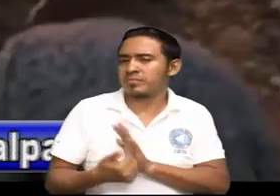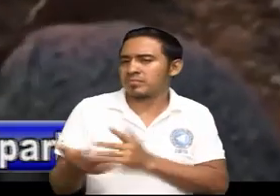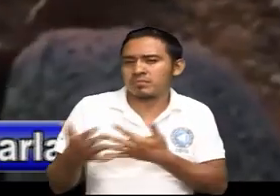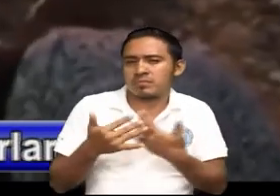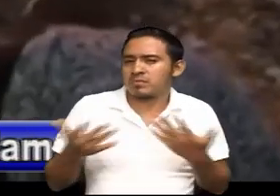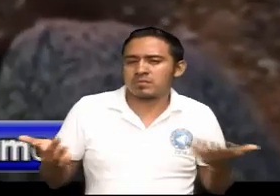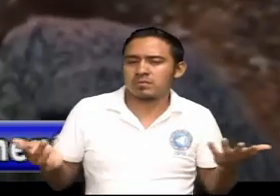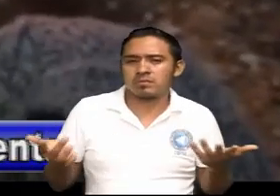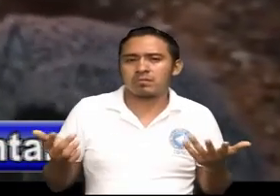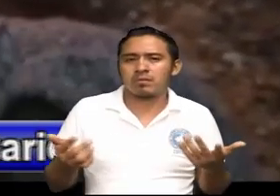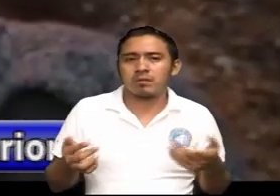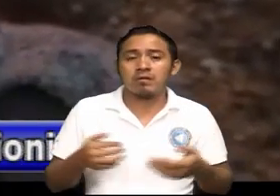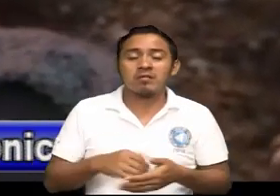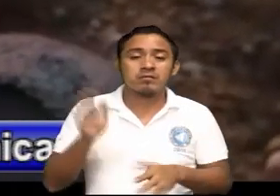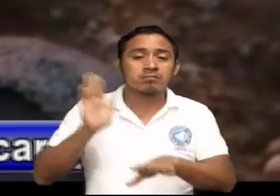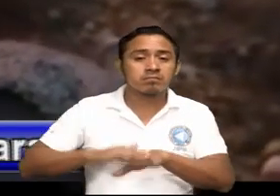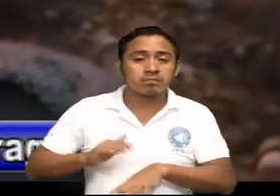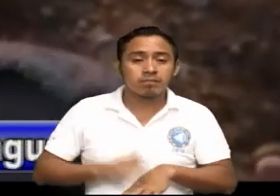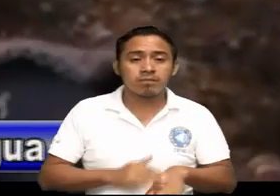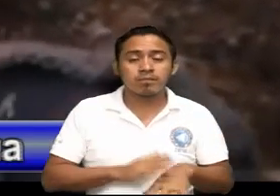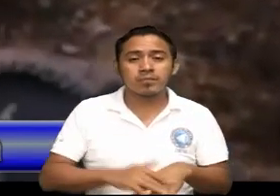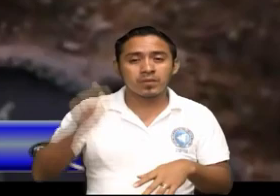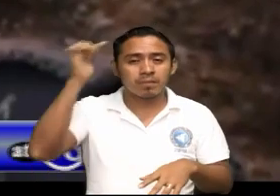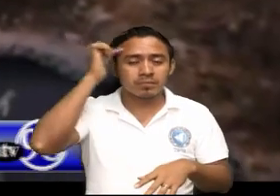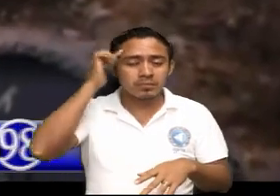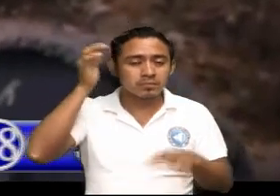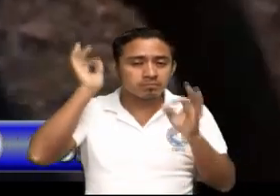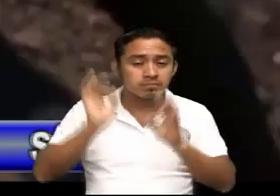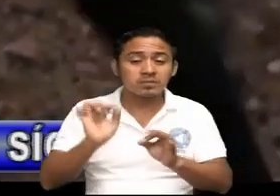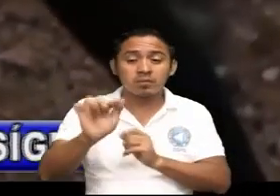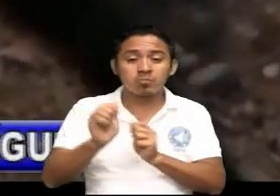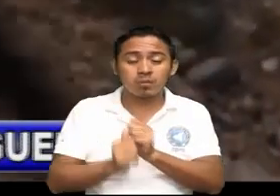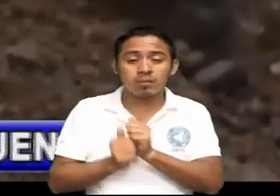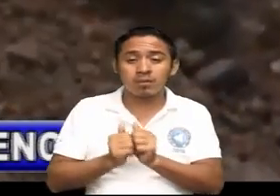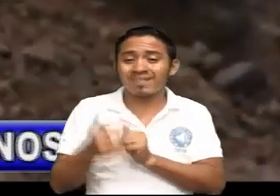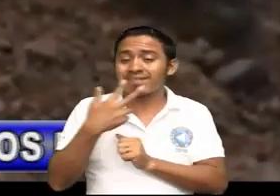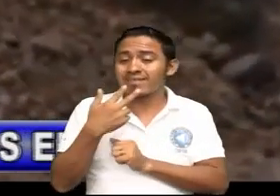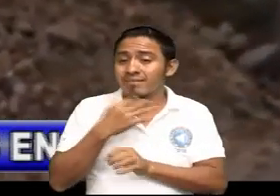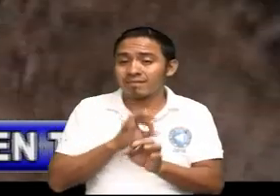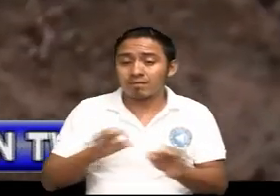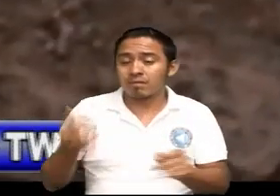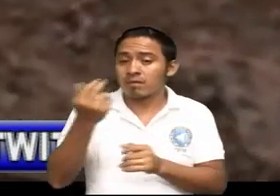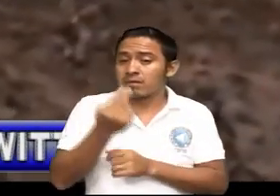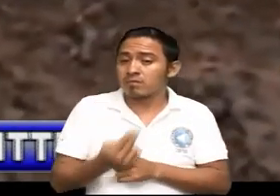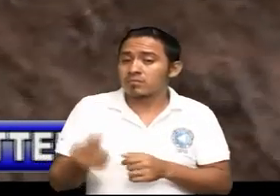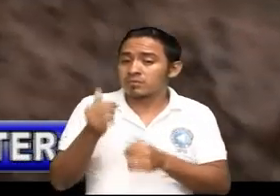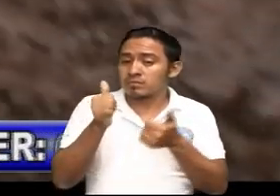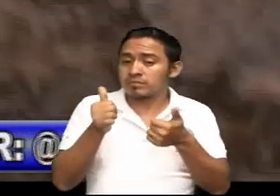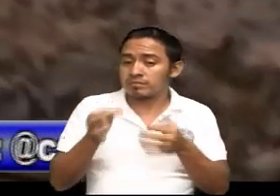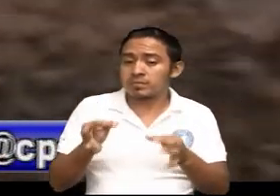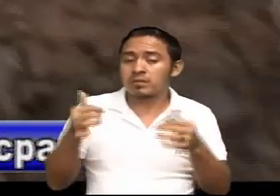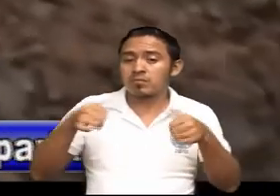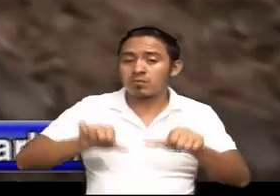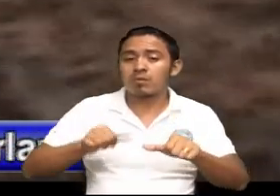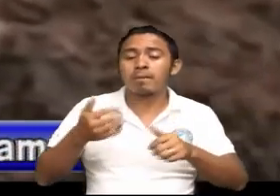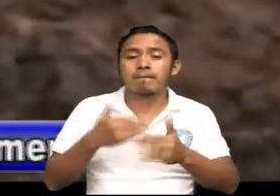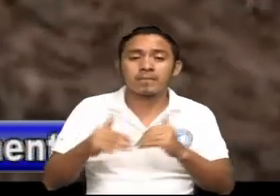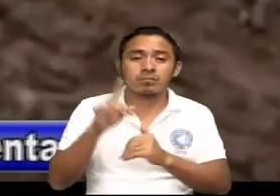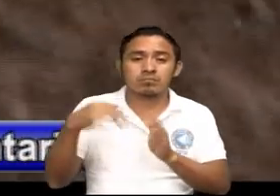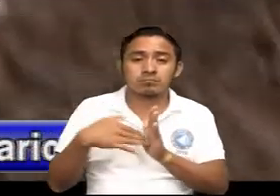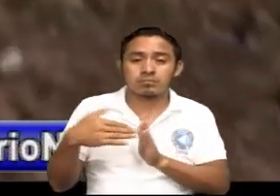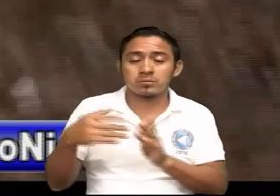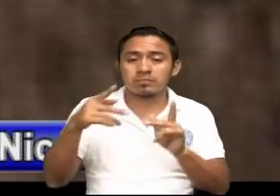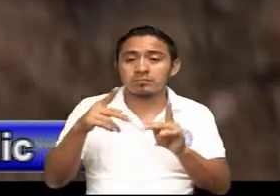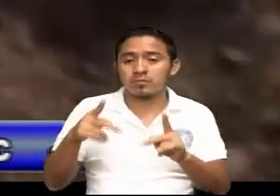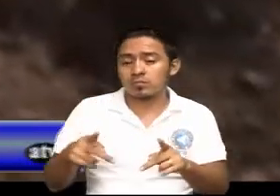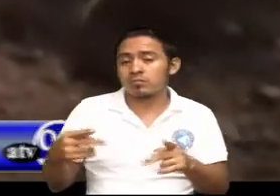existe, e hizo un llamado a la cordura porque las repercusiones de no implementar dicho convenio amenazarían a más de 1 millón de